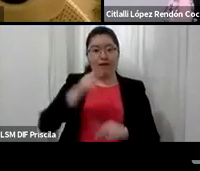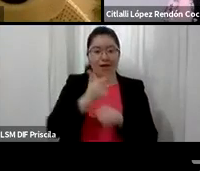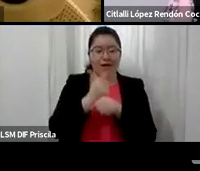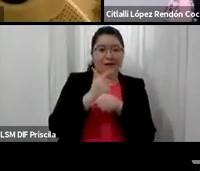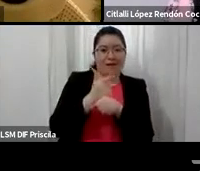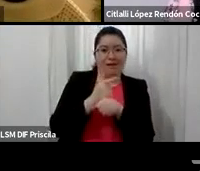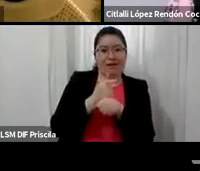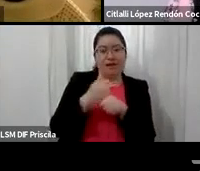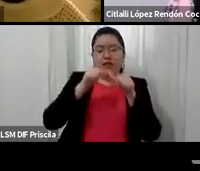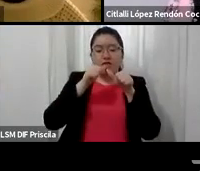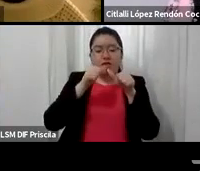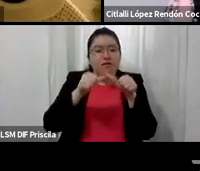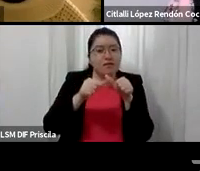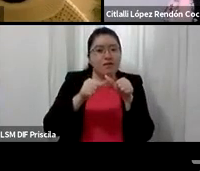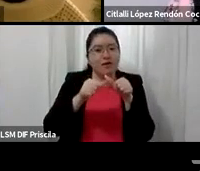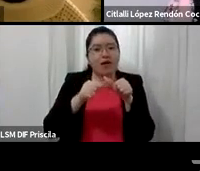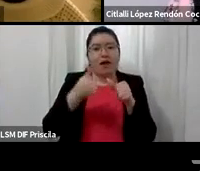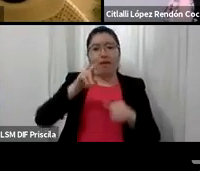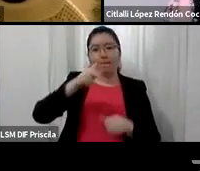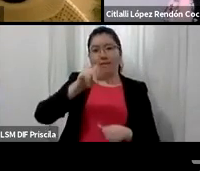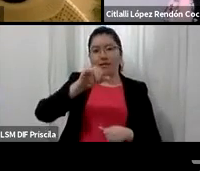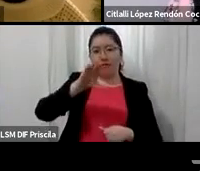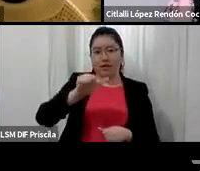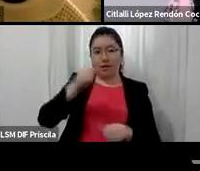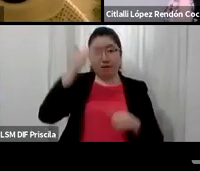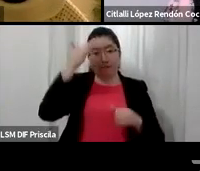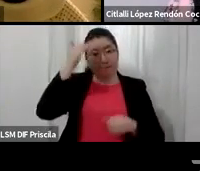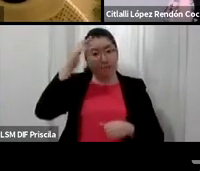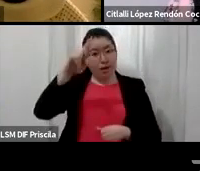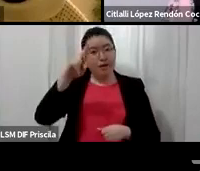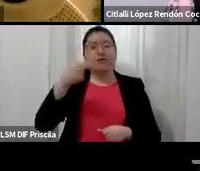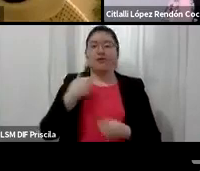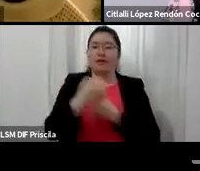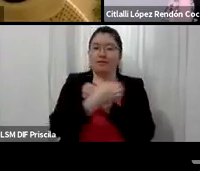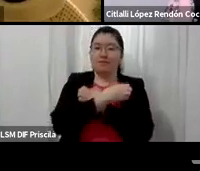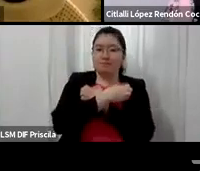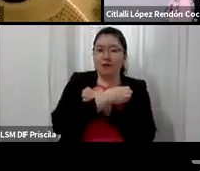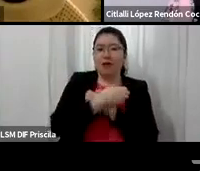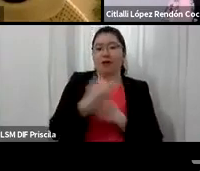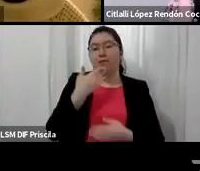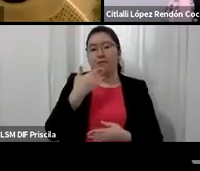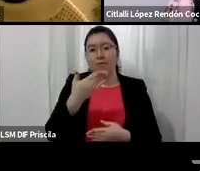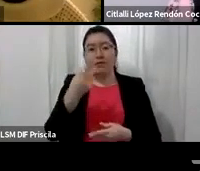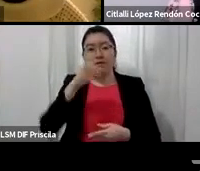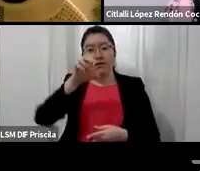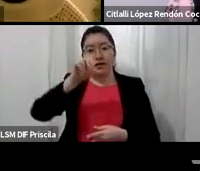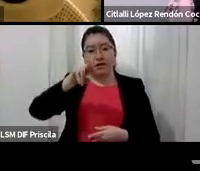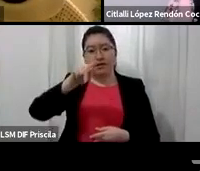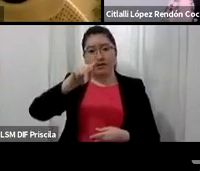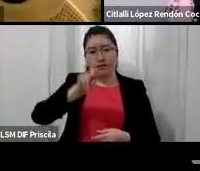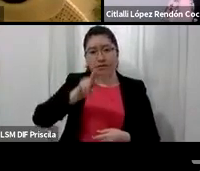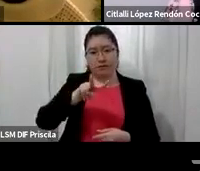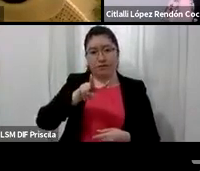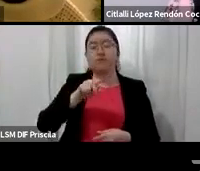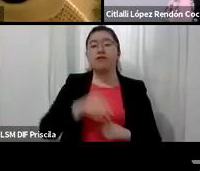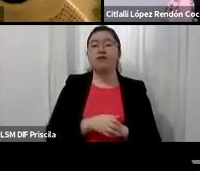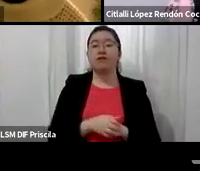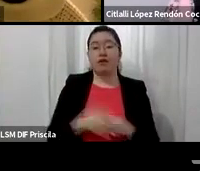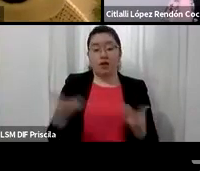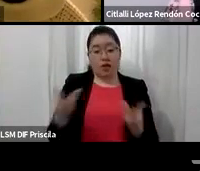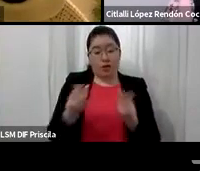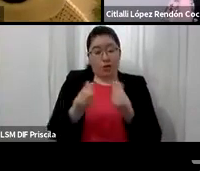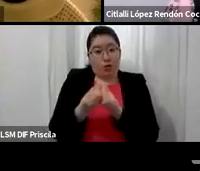Ciencias con especialidad en Investigación Educativa por el CINESTAF. Es cofundadora y coordinadora del Proyecto de